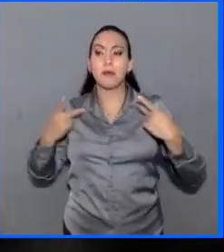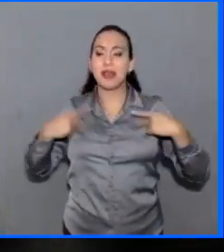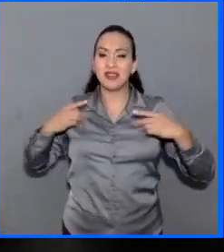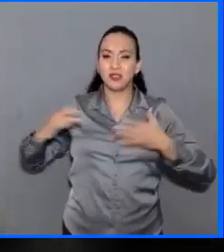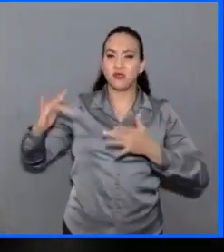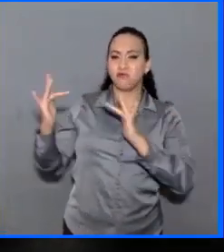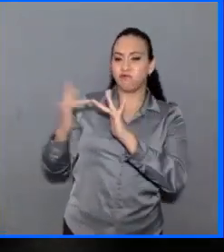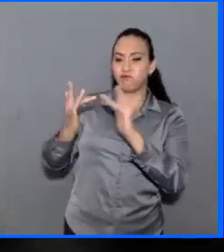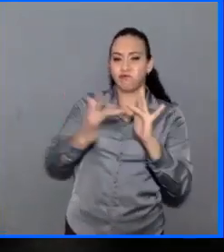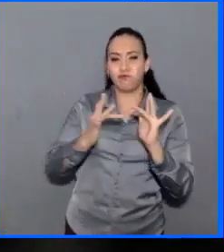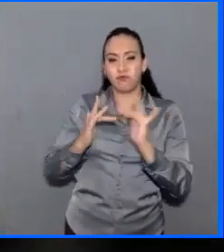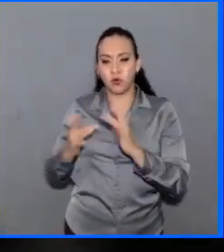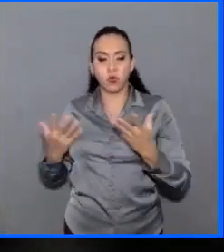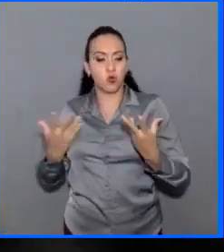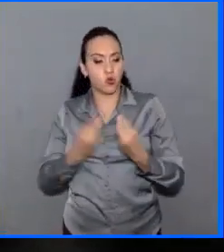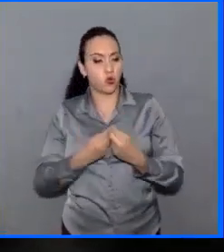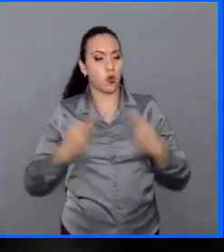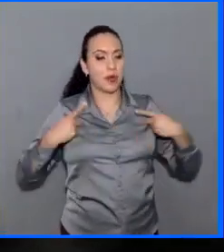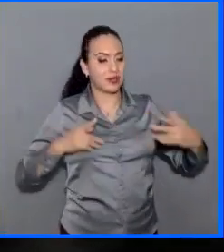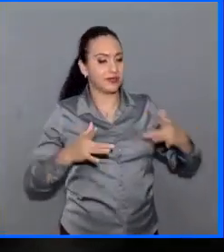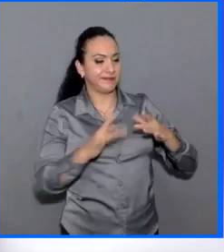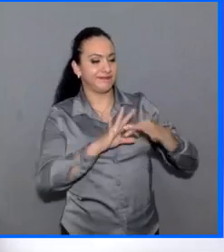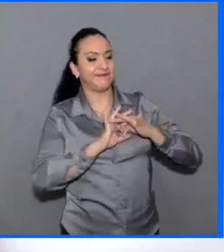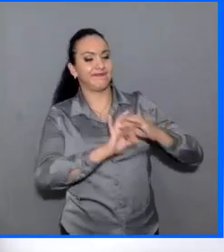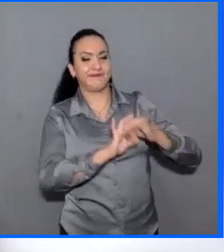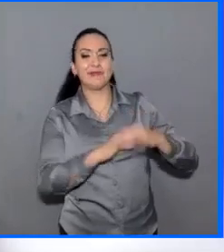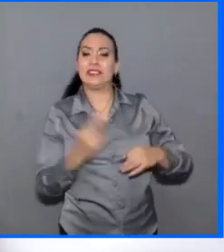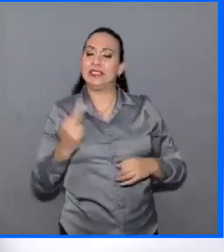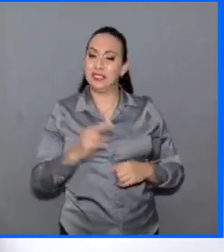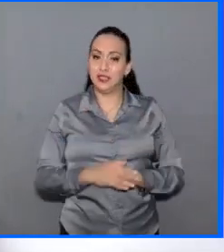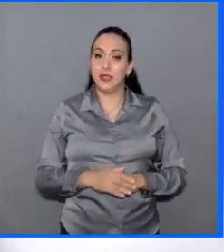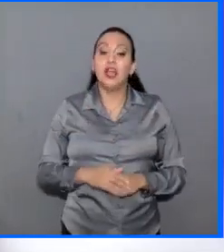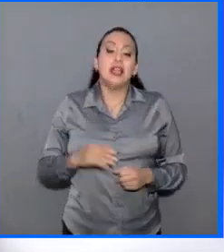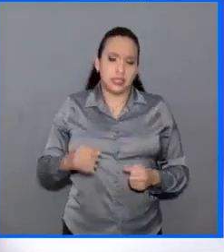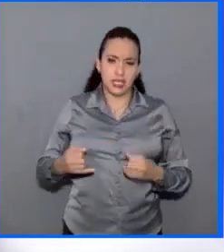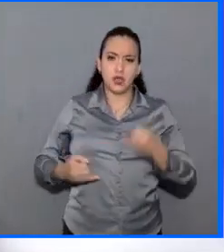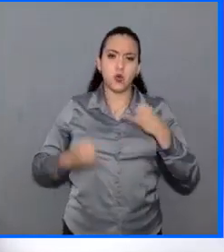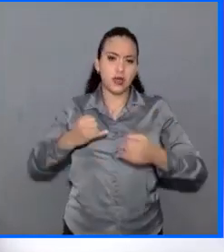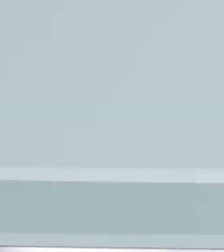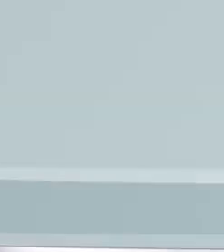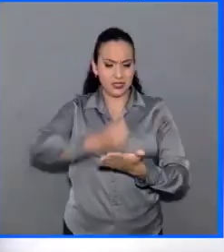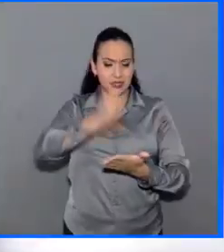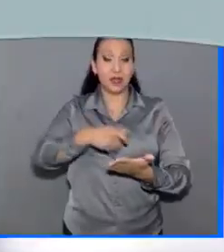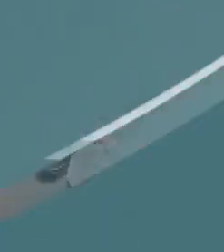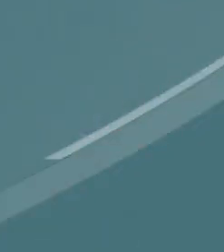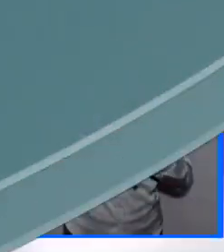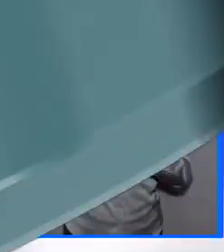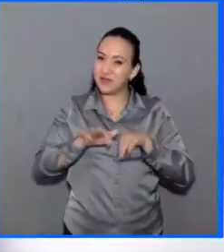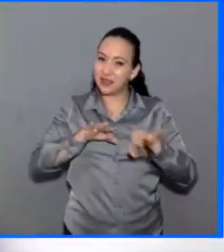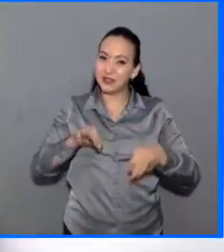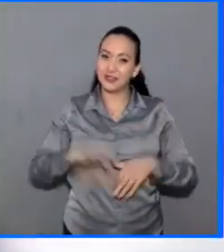con la ciudadanía, más allá de sus resoluciones y la eficiencia de su labor.